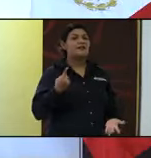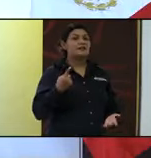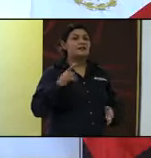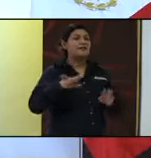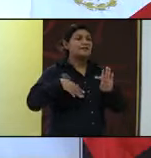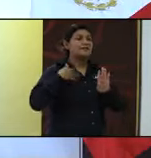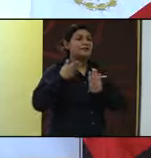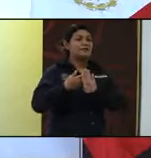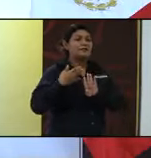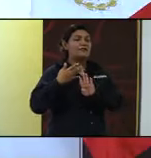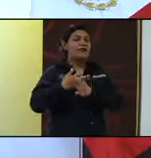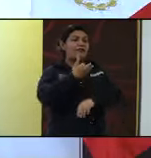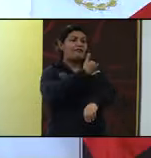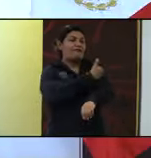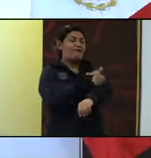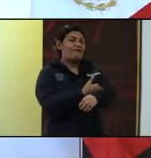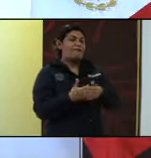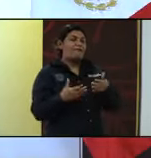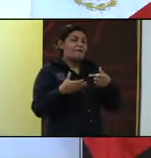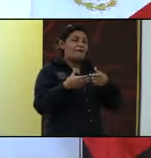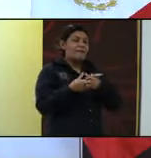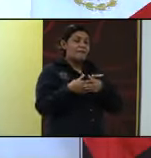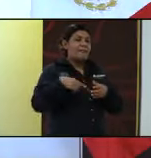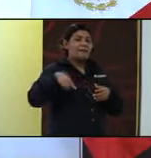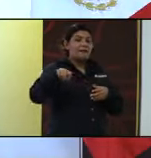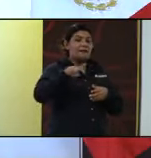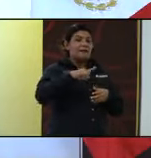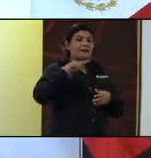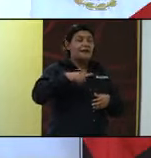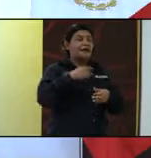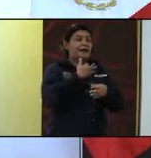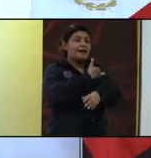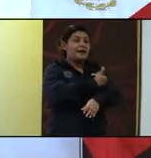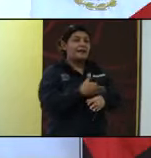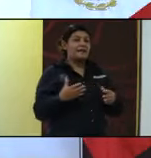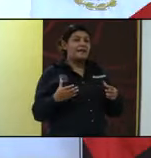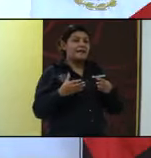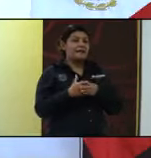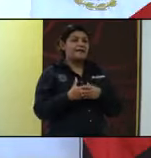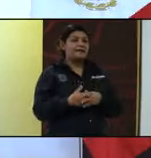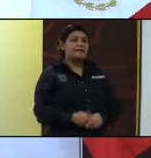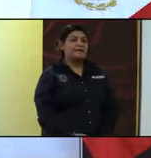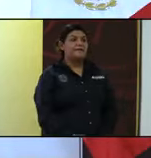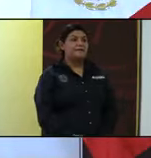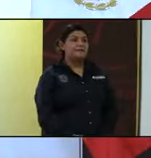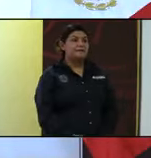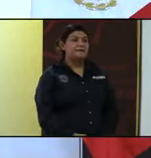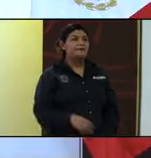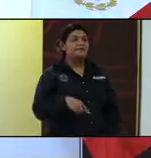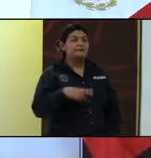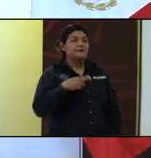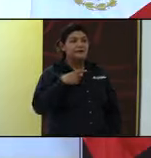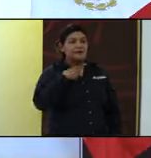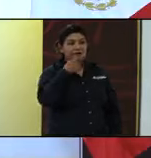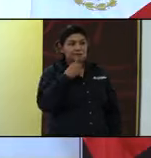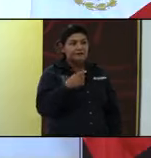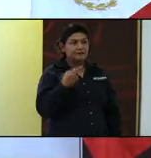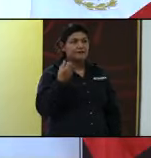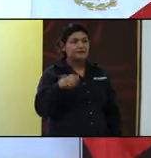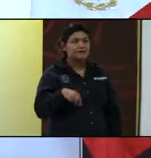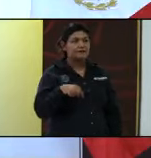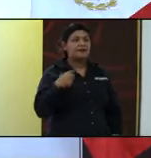violencia intrafamiliar, la violencia en la familia. ¿sí? Y también les he dicho aquí